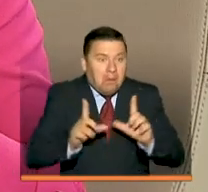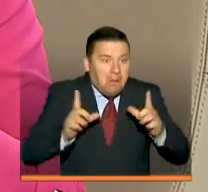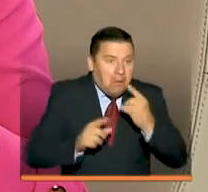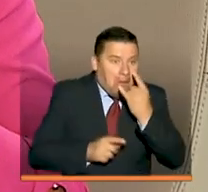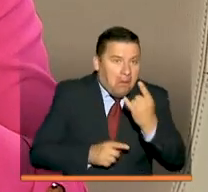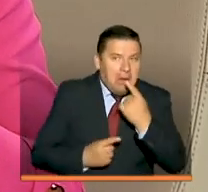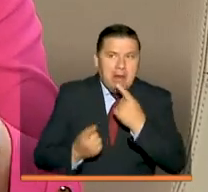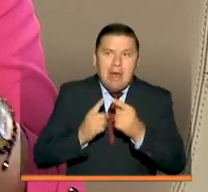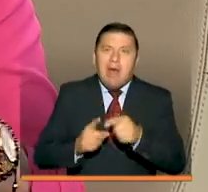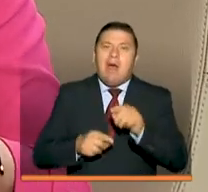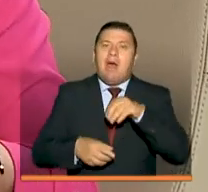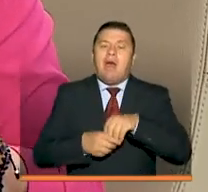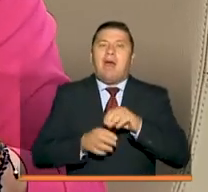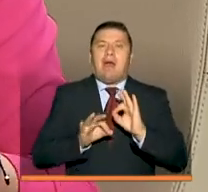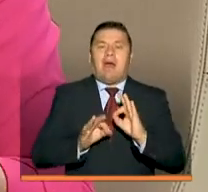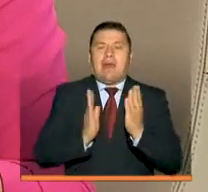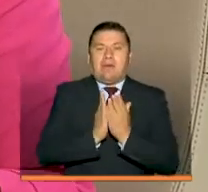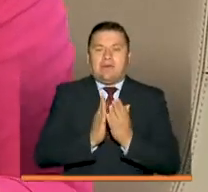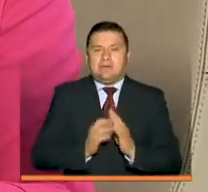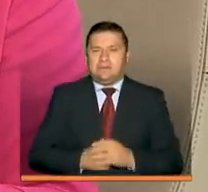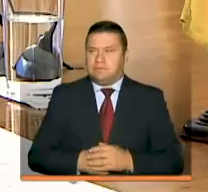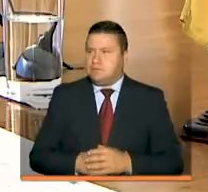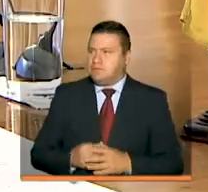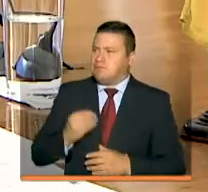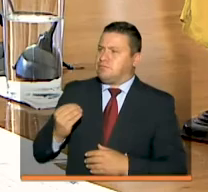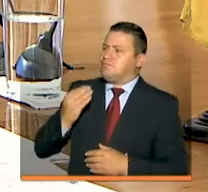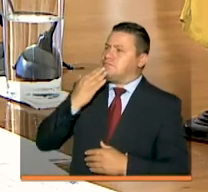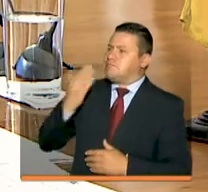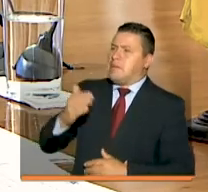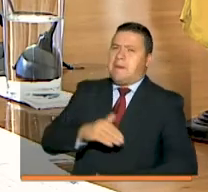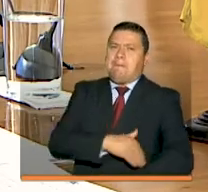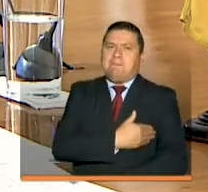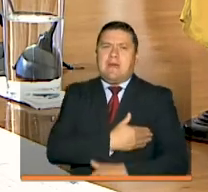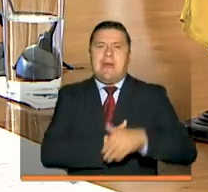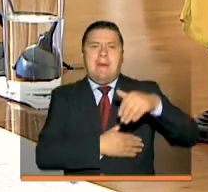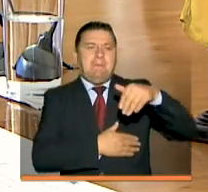importante para hablar de calidad en este proceso. Muchísimas gracias, ministra María Victoria.